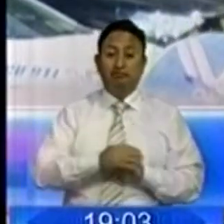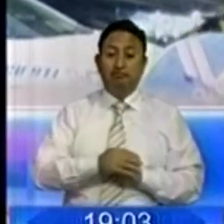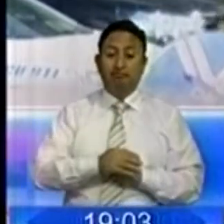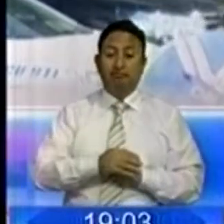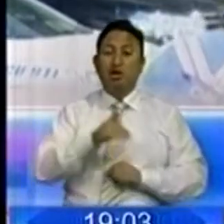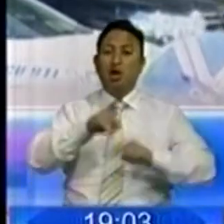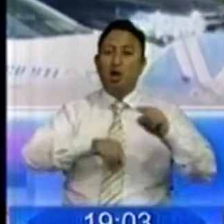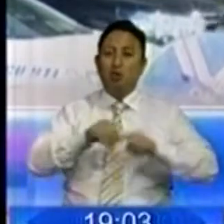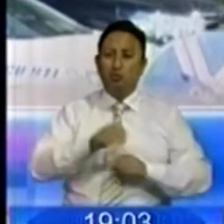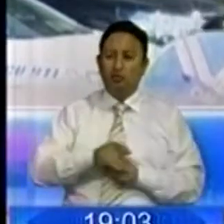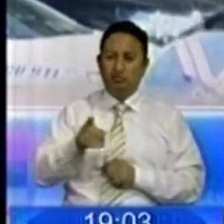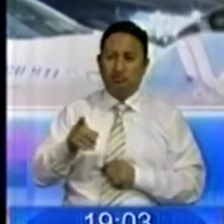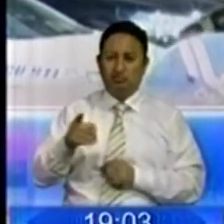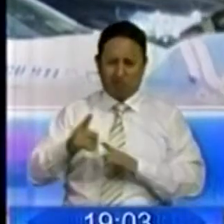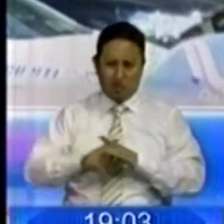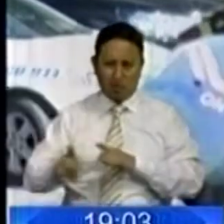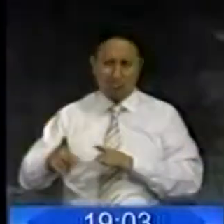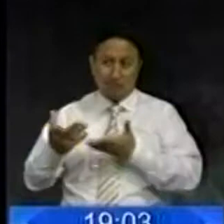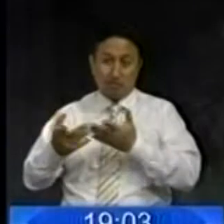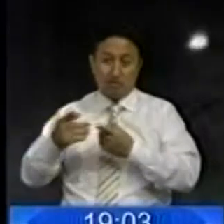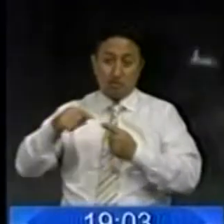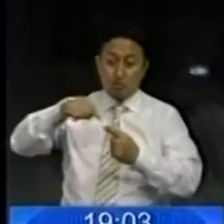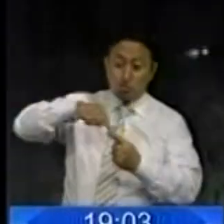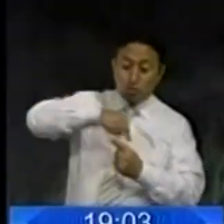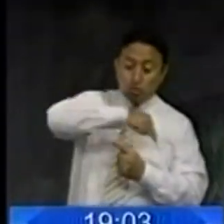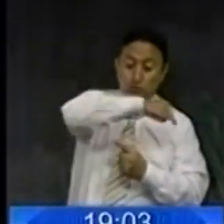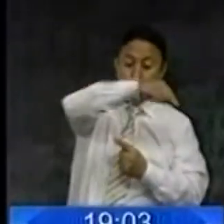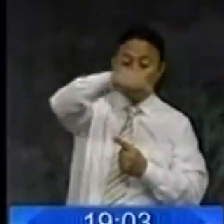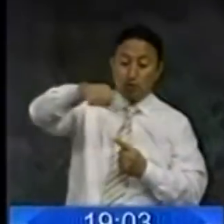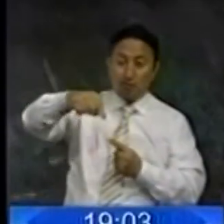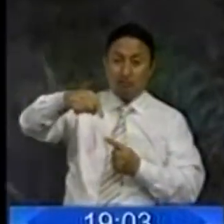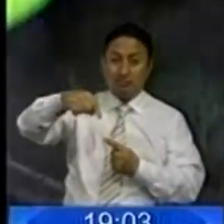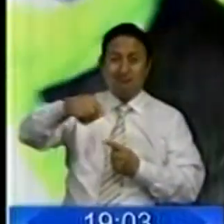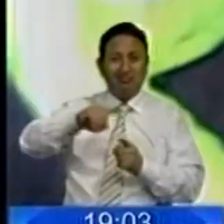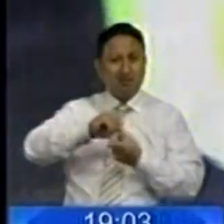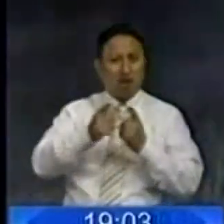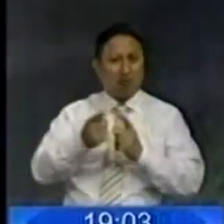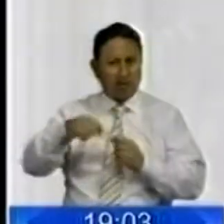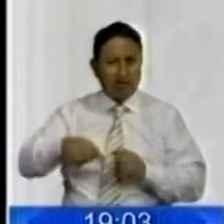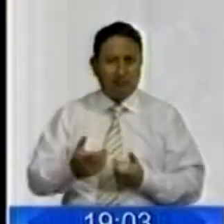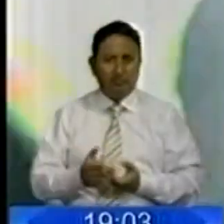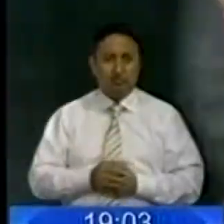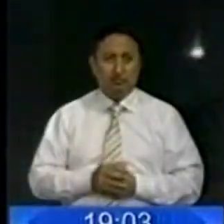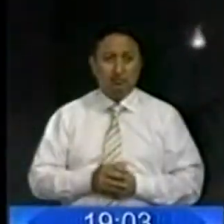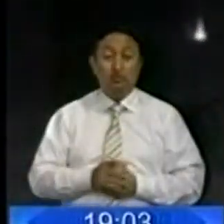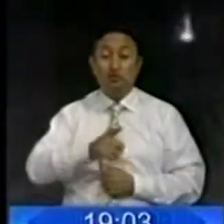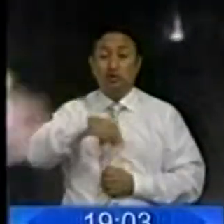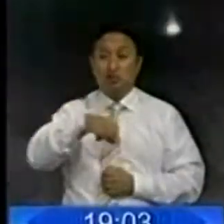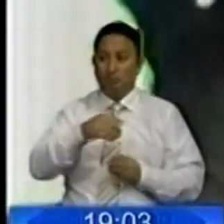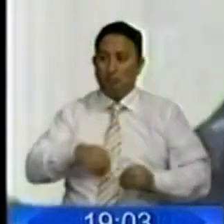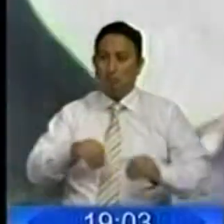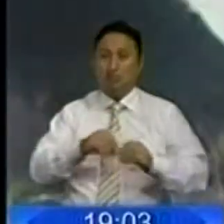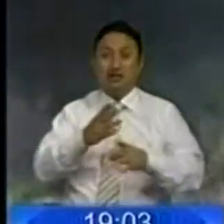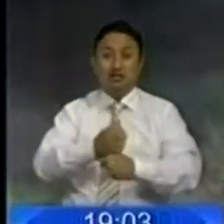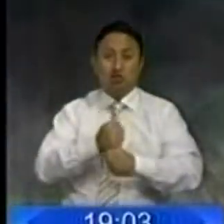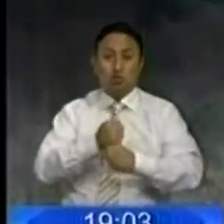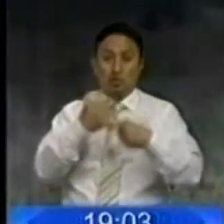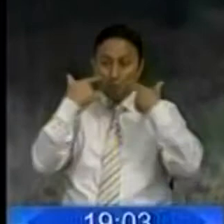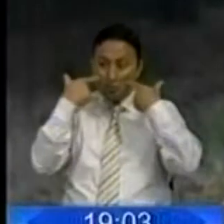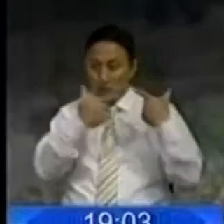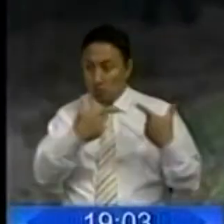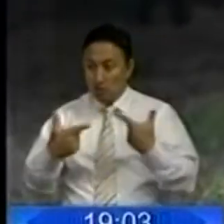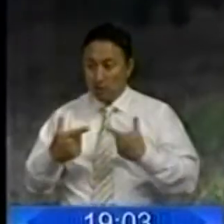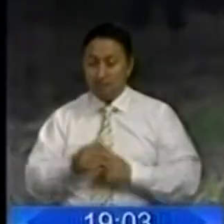pronto si es que de ahí saliera pudieran ubicarse aquí en la jurisdicción de carchi nosotros hemos reforzado cada uno de los puntos